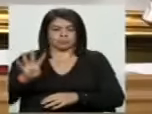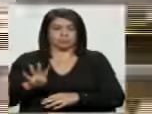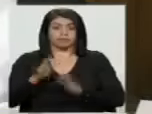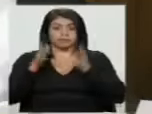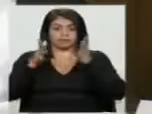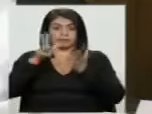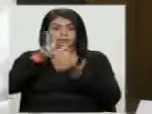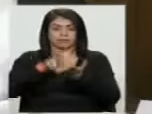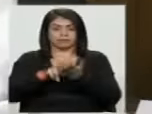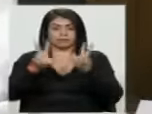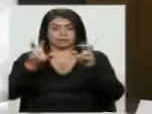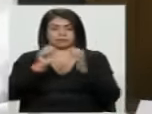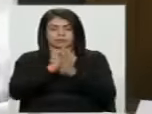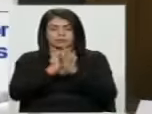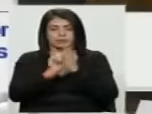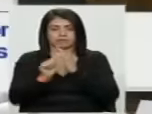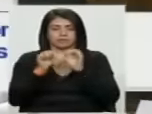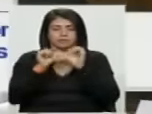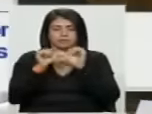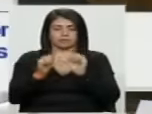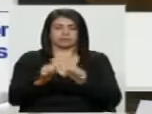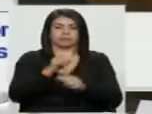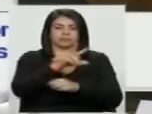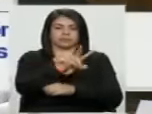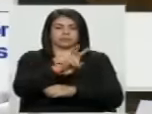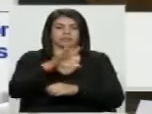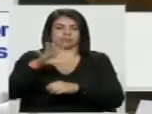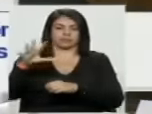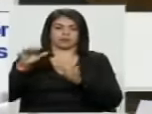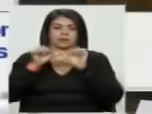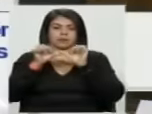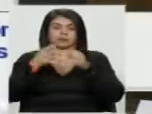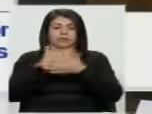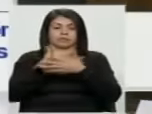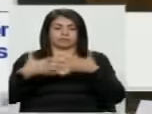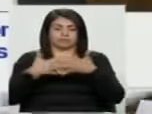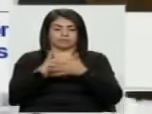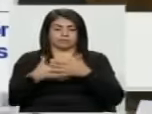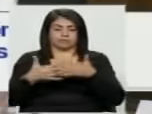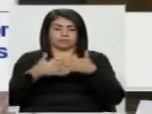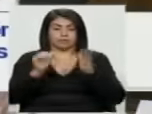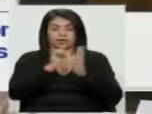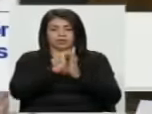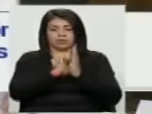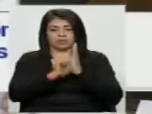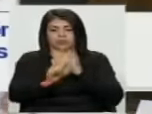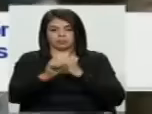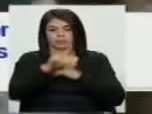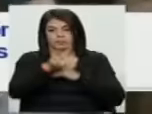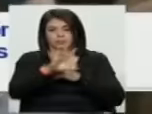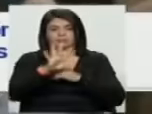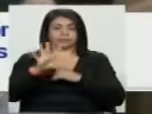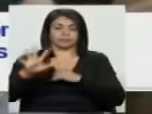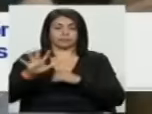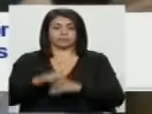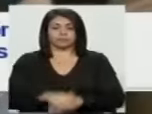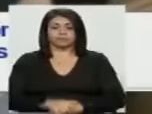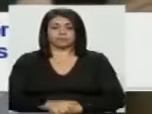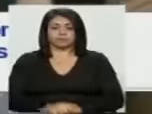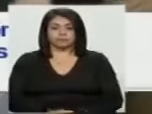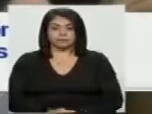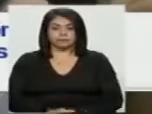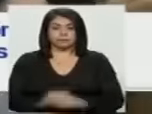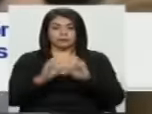Se sugiere aprobar un nuevo artículo, el cual será el artículo 25, quedando redactado en los siguientes términos. Artículo